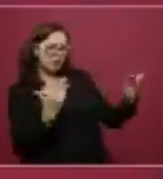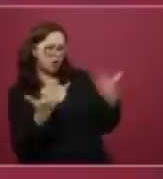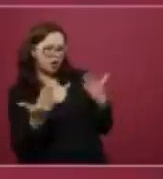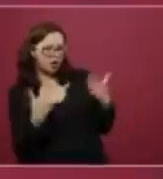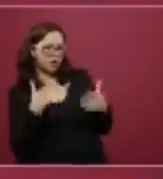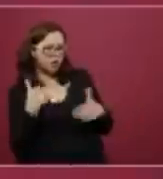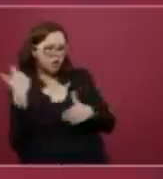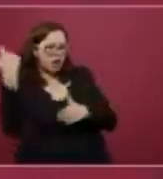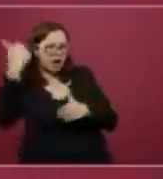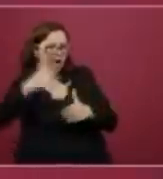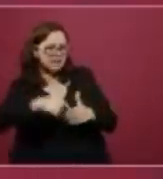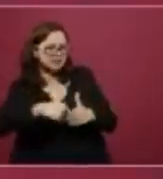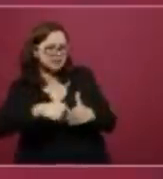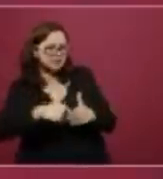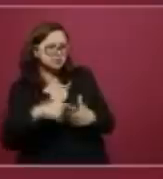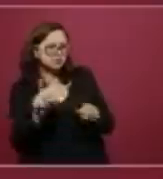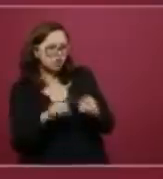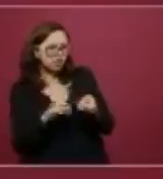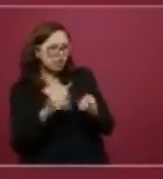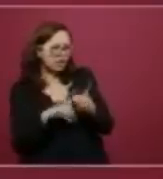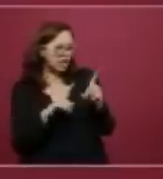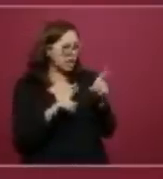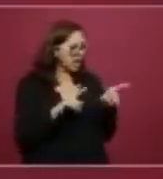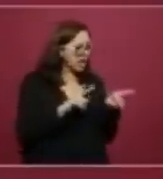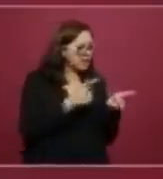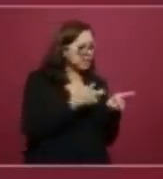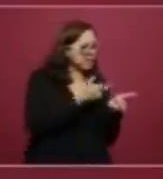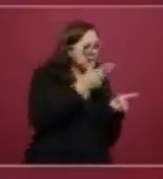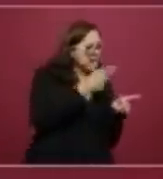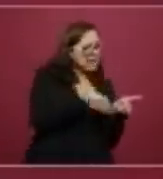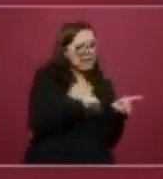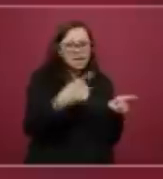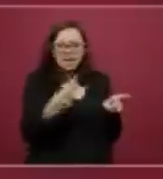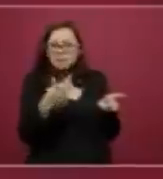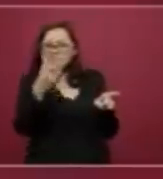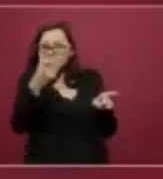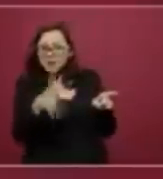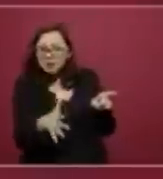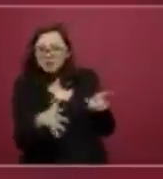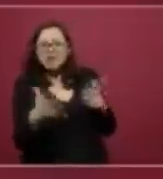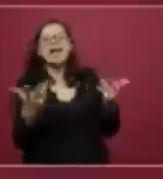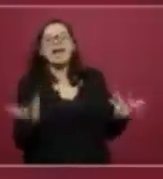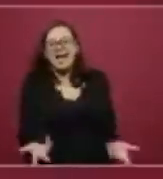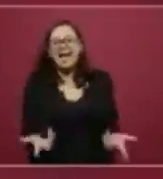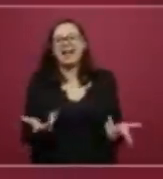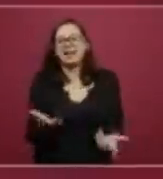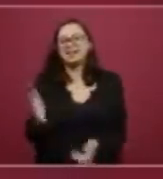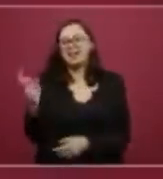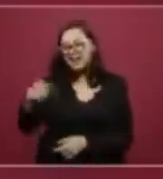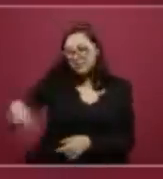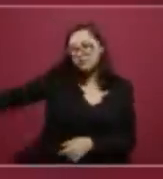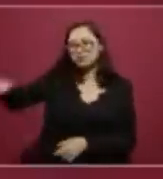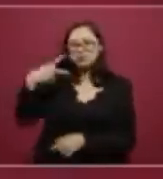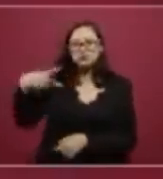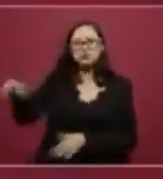cargar gasolina a partir de la información que se va a proporcionar,